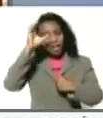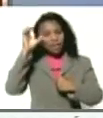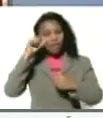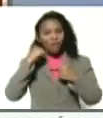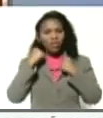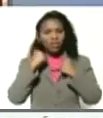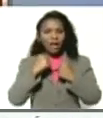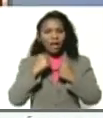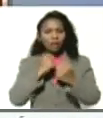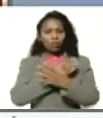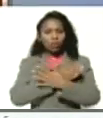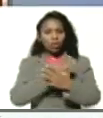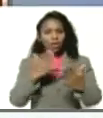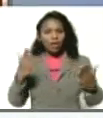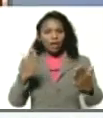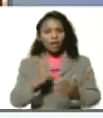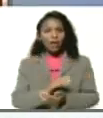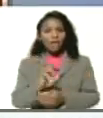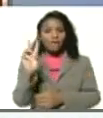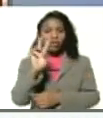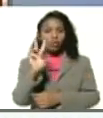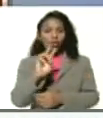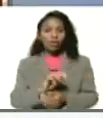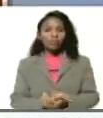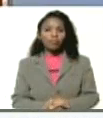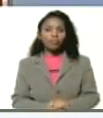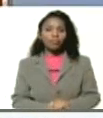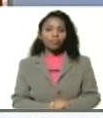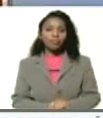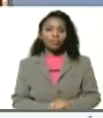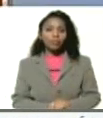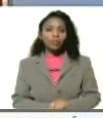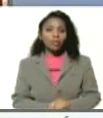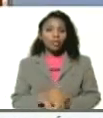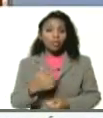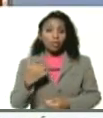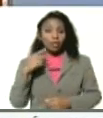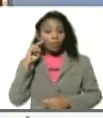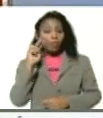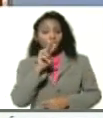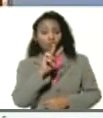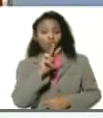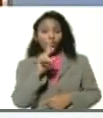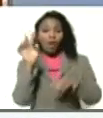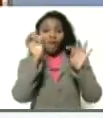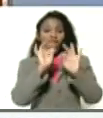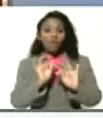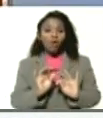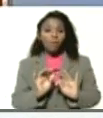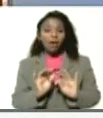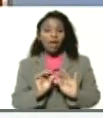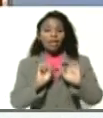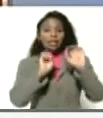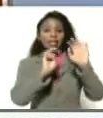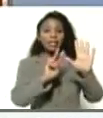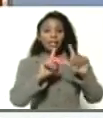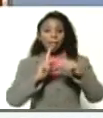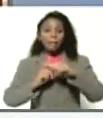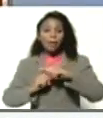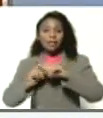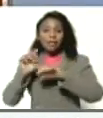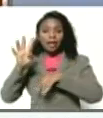solidaria venezolana estaríamos viendo entonces un método de 7 +